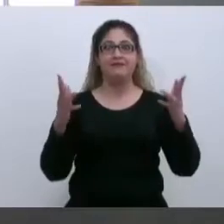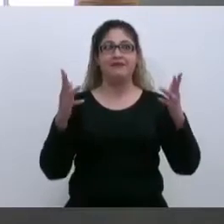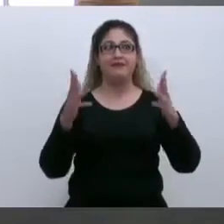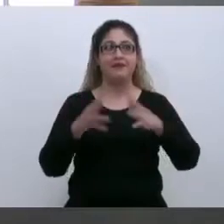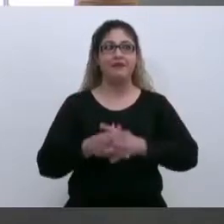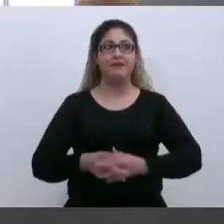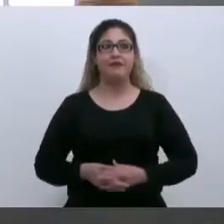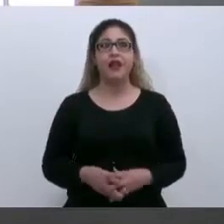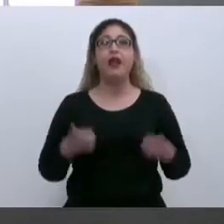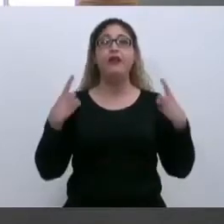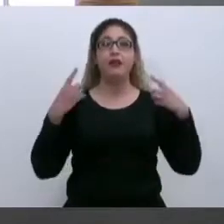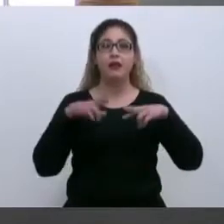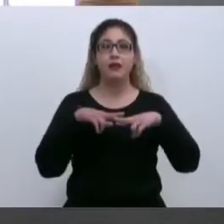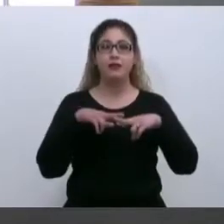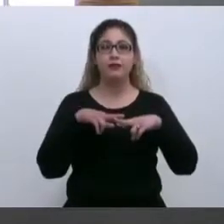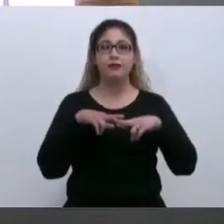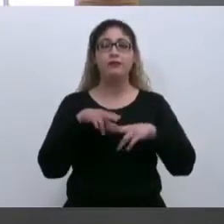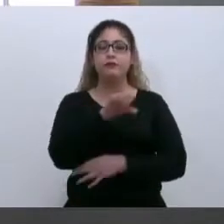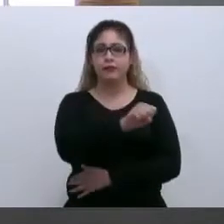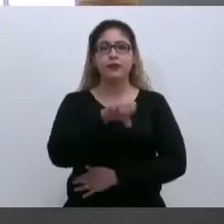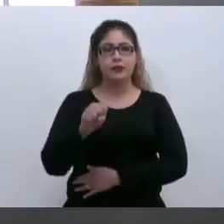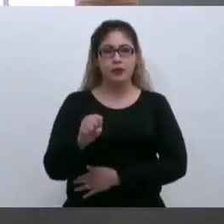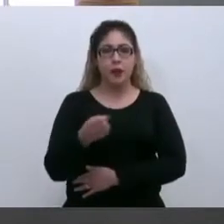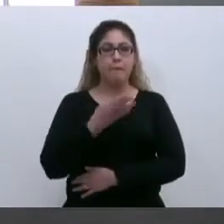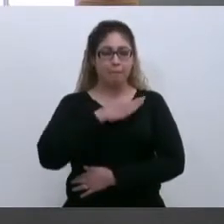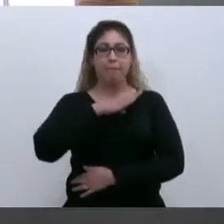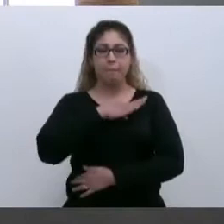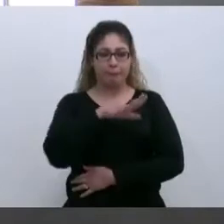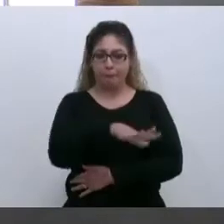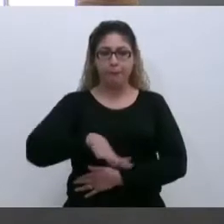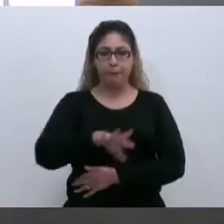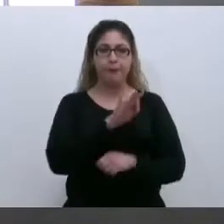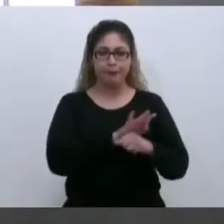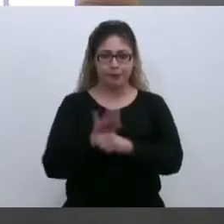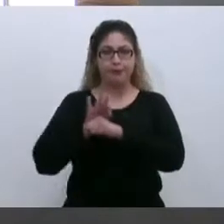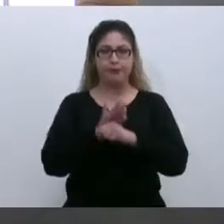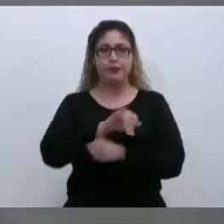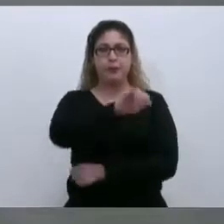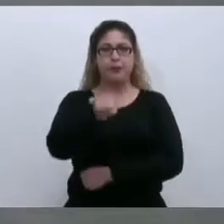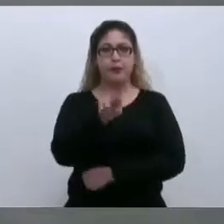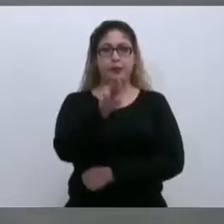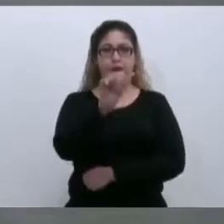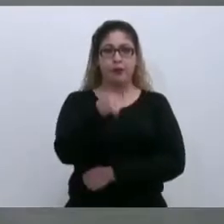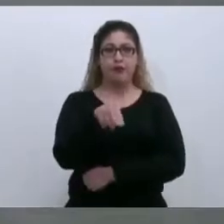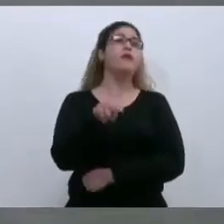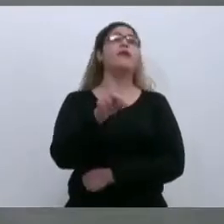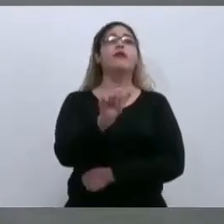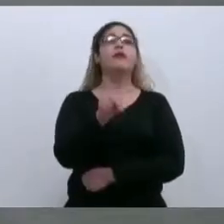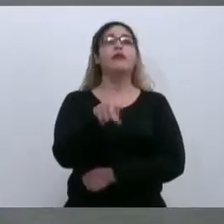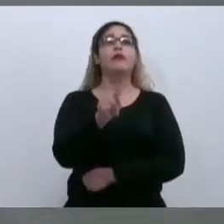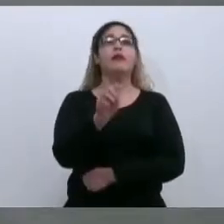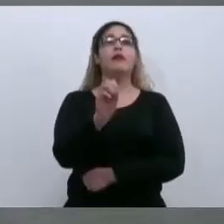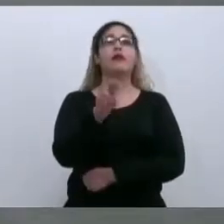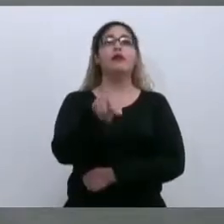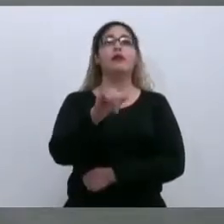El director general del Instituto de Salud para el Bienestar, Juan Antonio Ferrer Aguilar.